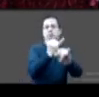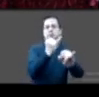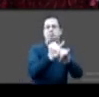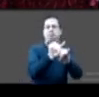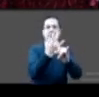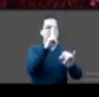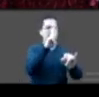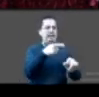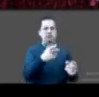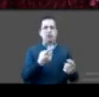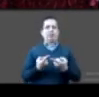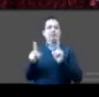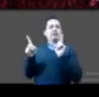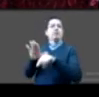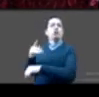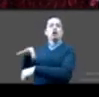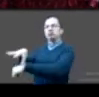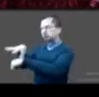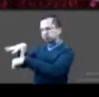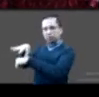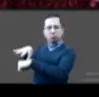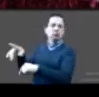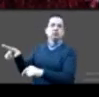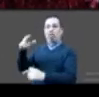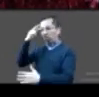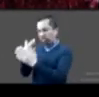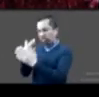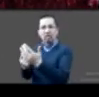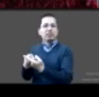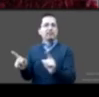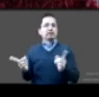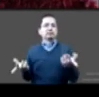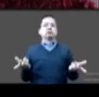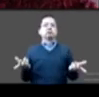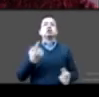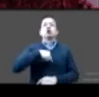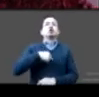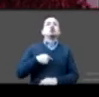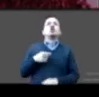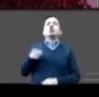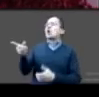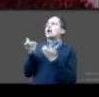tradicionales, por ejemplo, cuál es la dirección, ¿no? O sea, la dirección es,